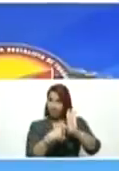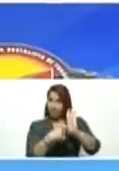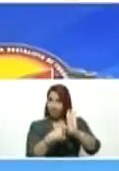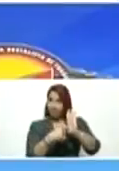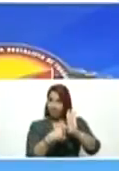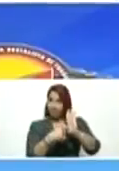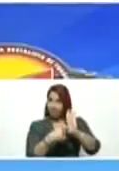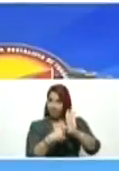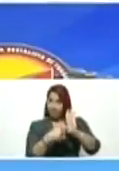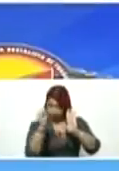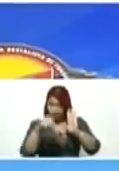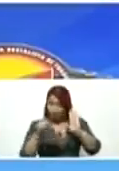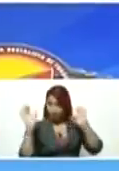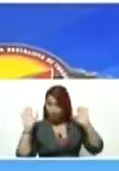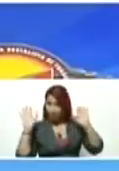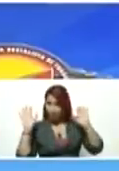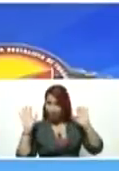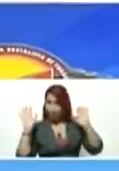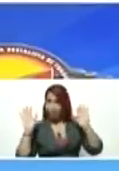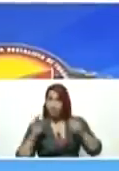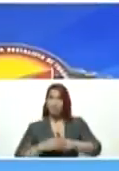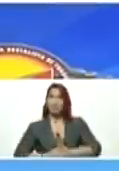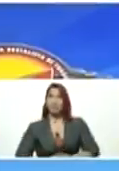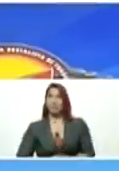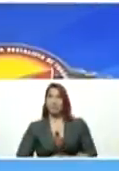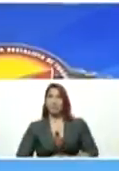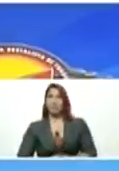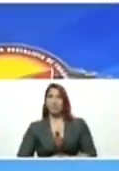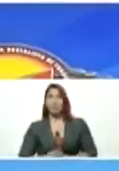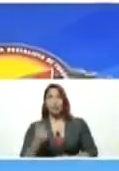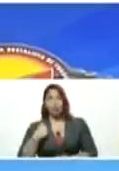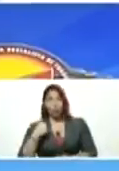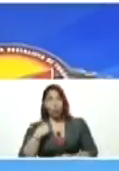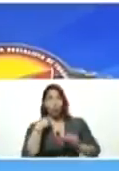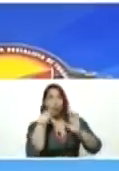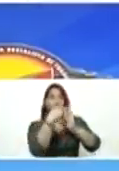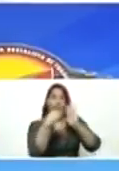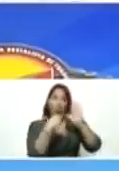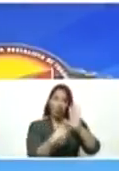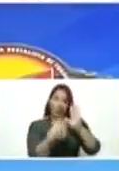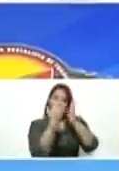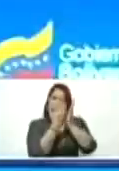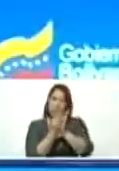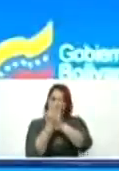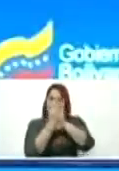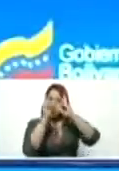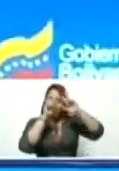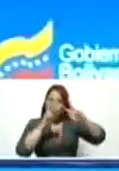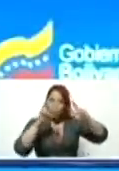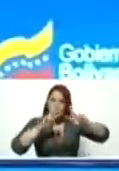ah sí sí me lo leí me lo estudie